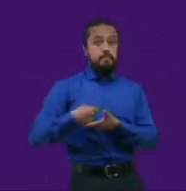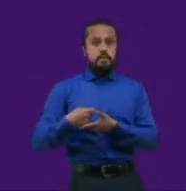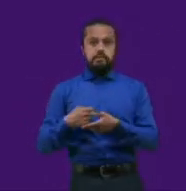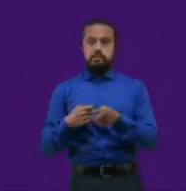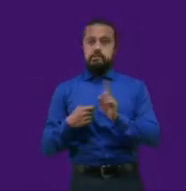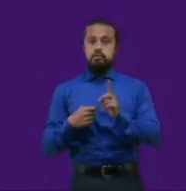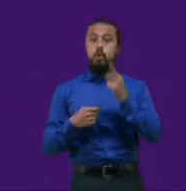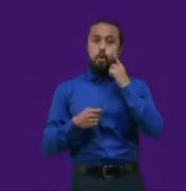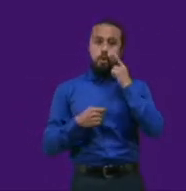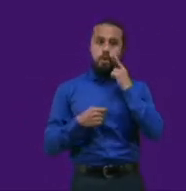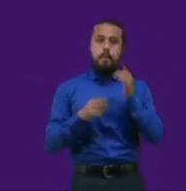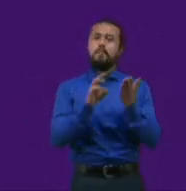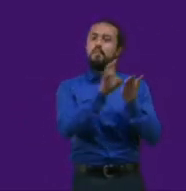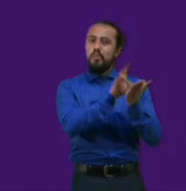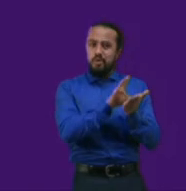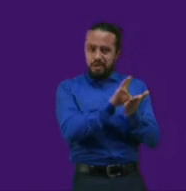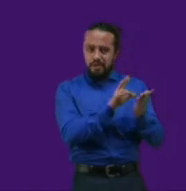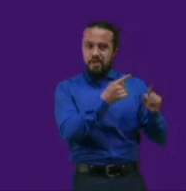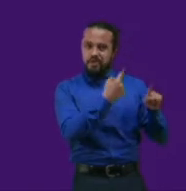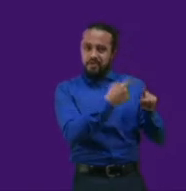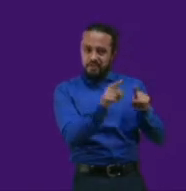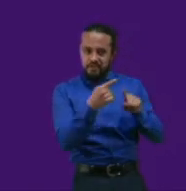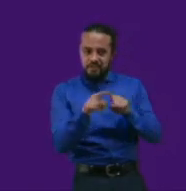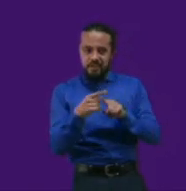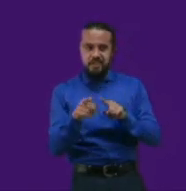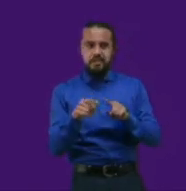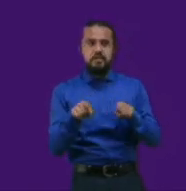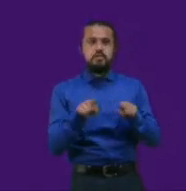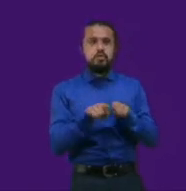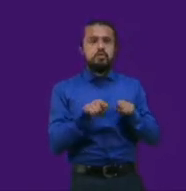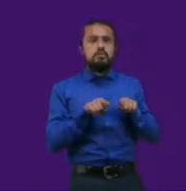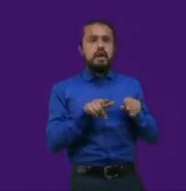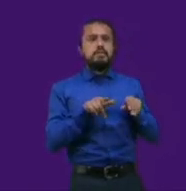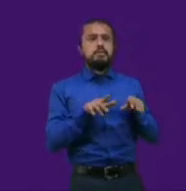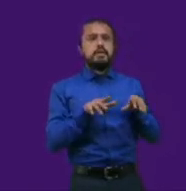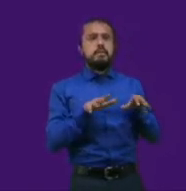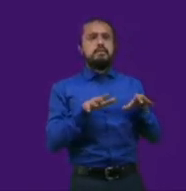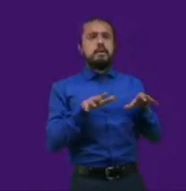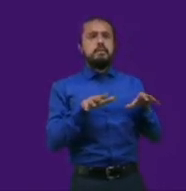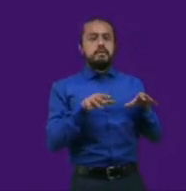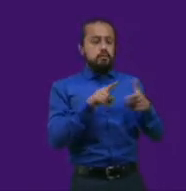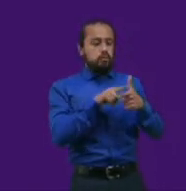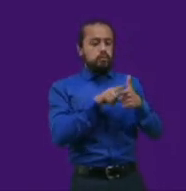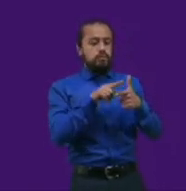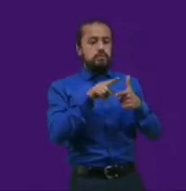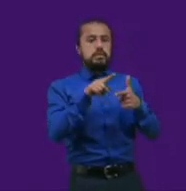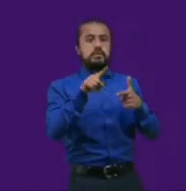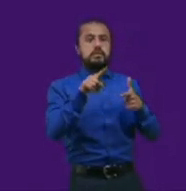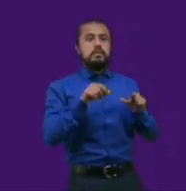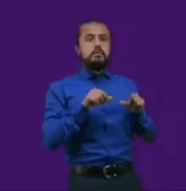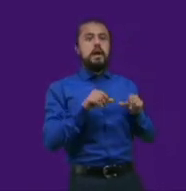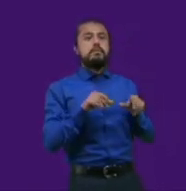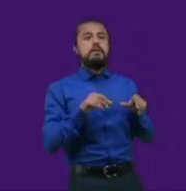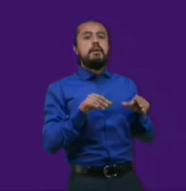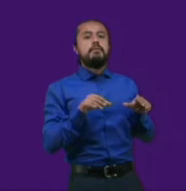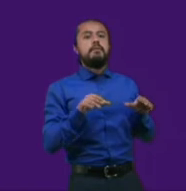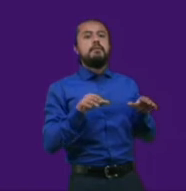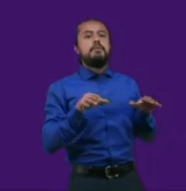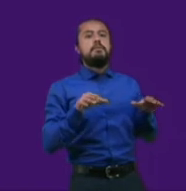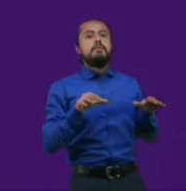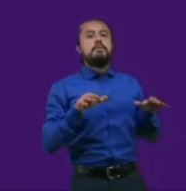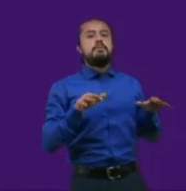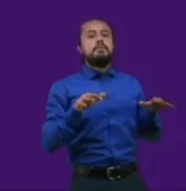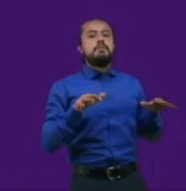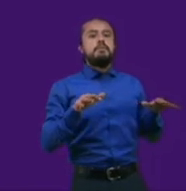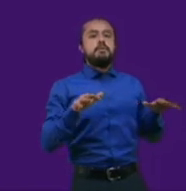esos son modelos diferentes, modelos en donde vas a estar expandiéndote exponencialmente, que son diferentes a personas que quieren